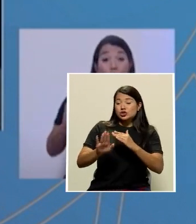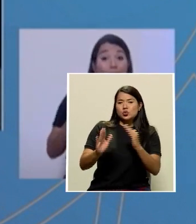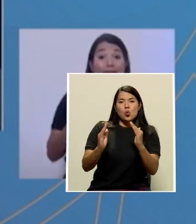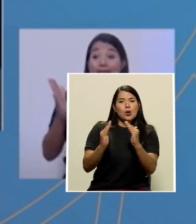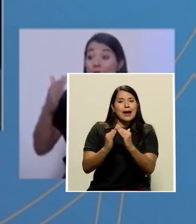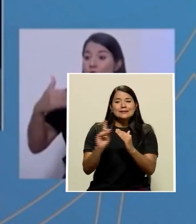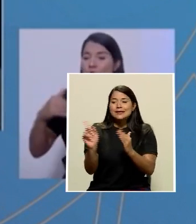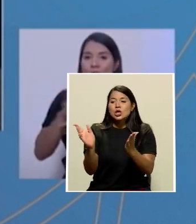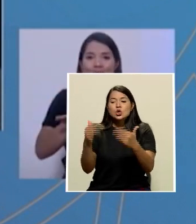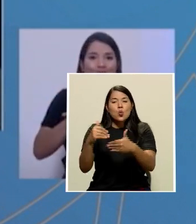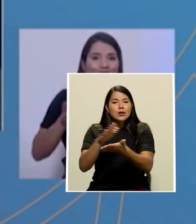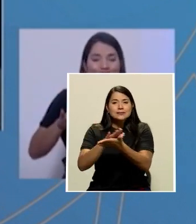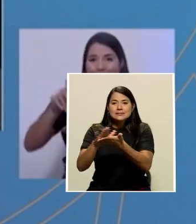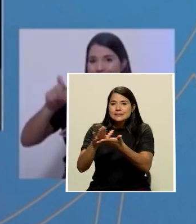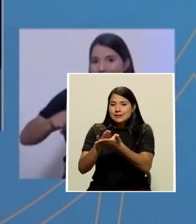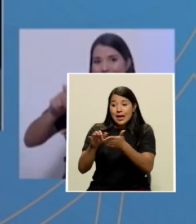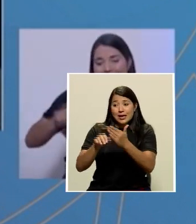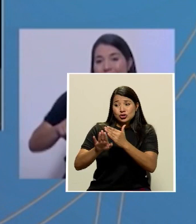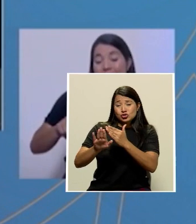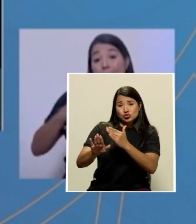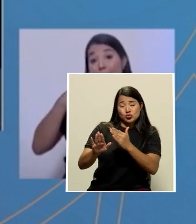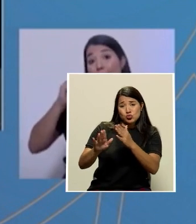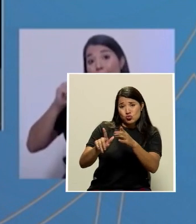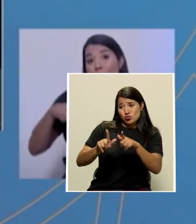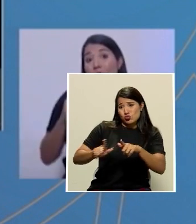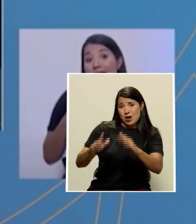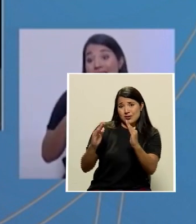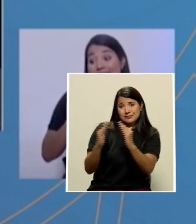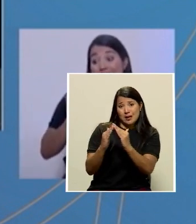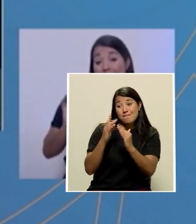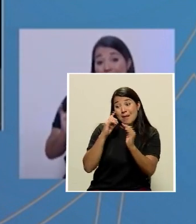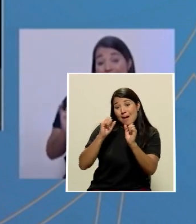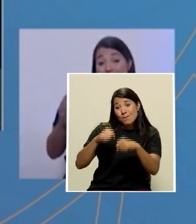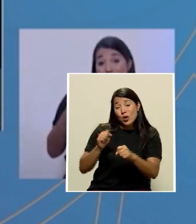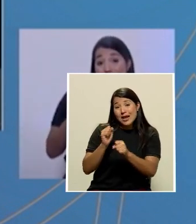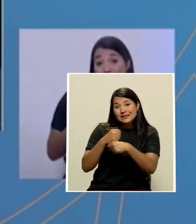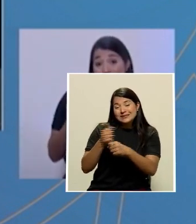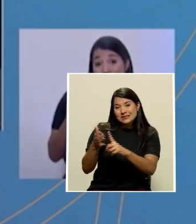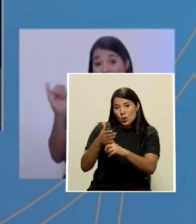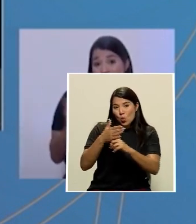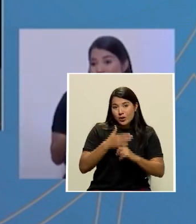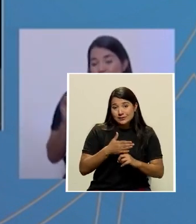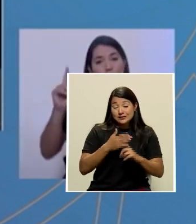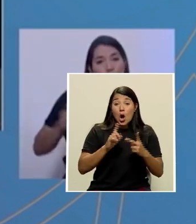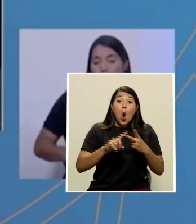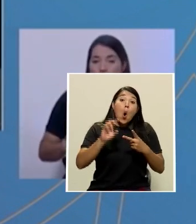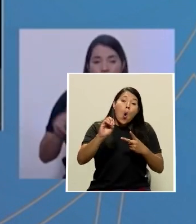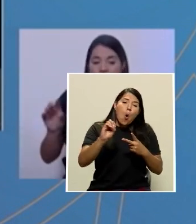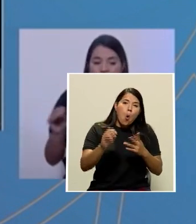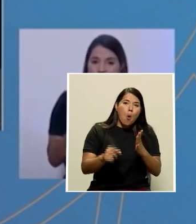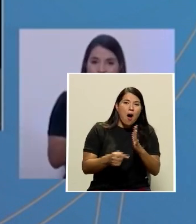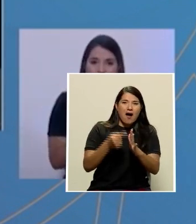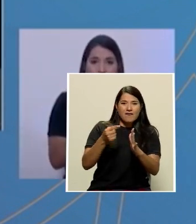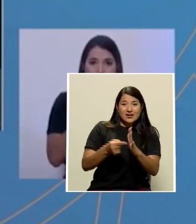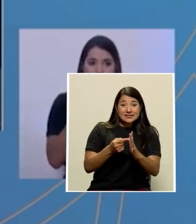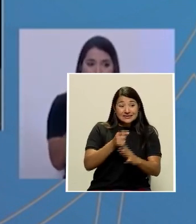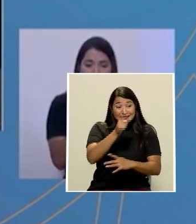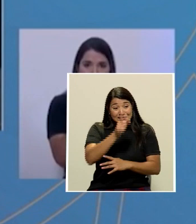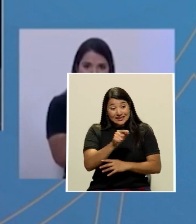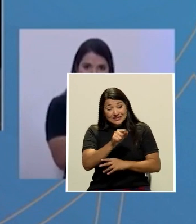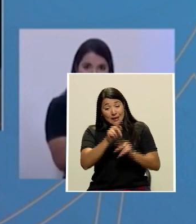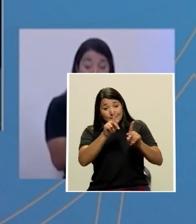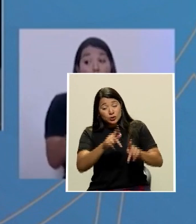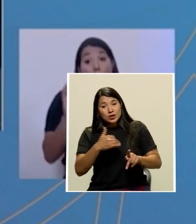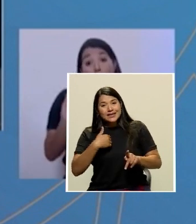sanitarias en su lugar de residencia para poder hacer la cuarentena o porque tenga factores de riesgo que